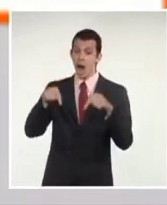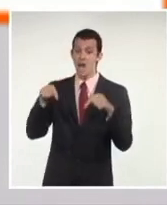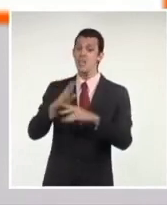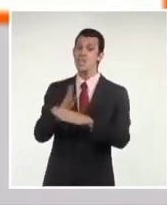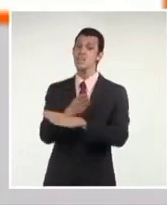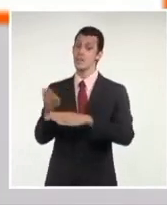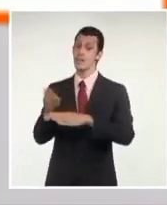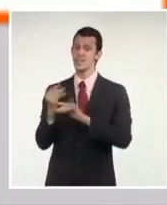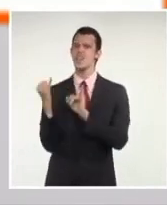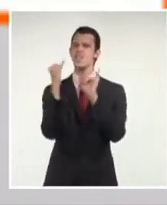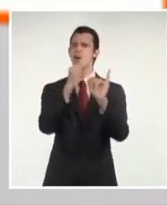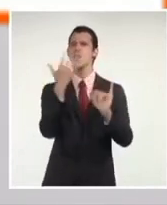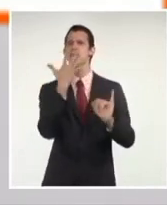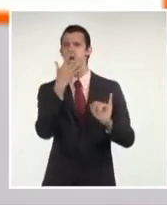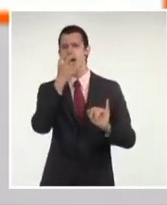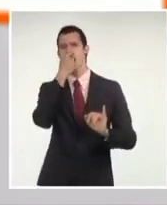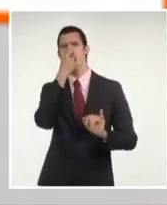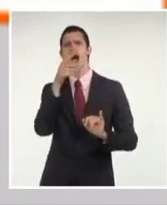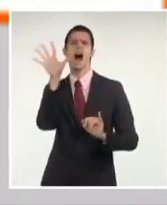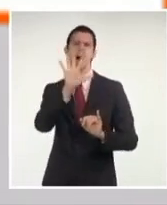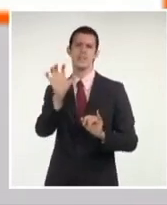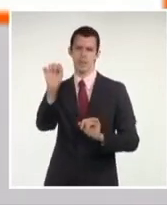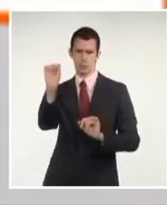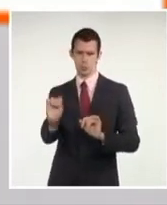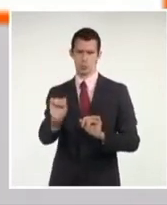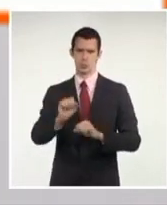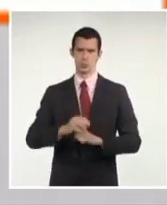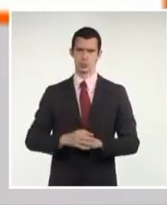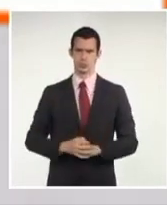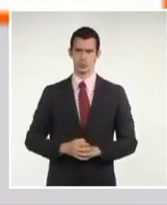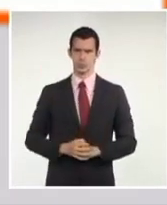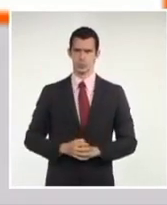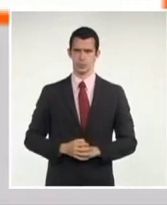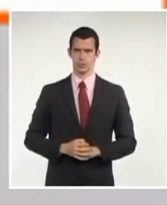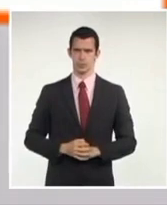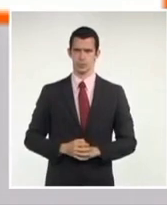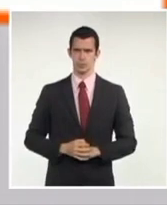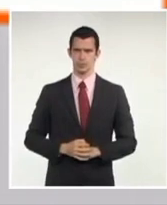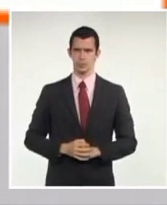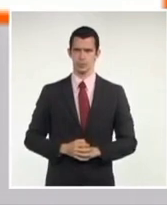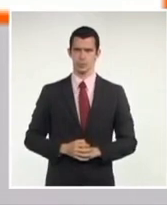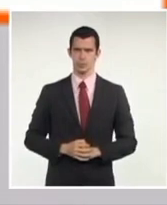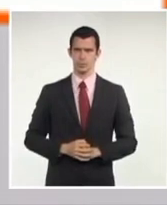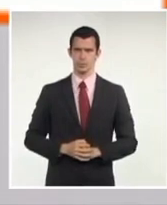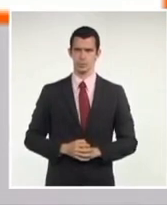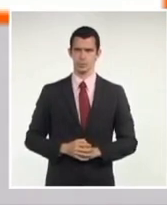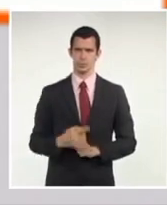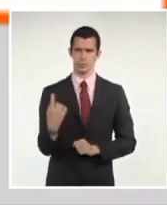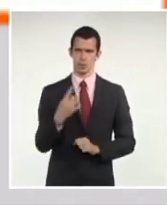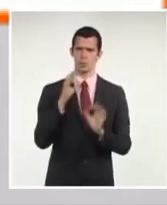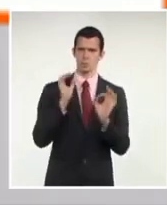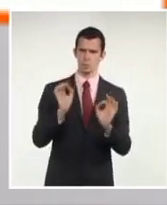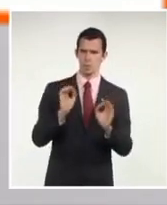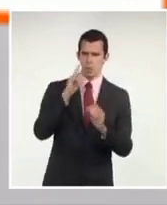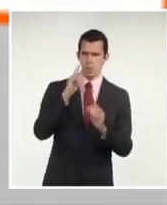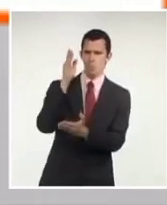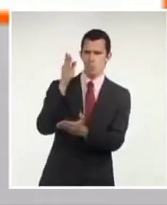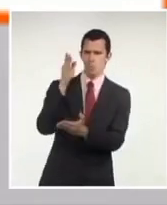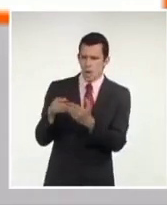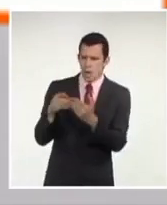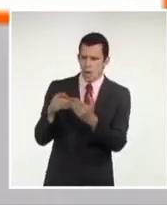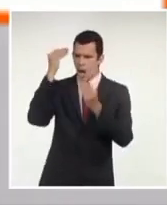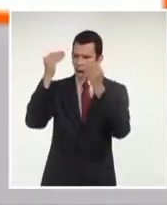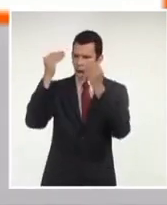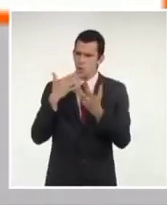localizada en países africanos. Y aquí cuando se hizo este mismo análisis se veía que el riesgo de hospitalización por la variante